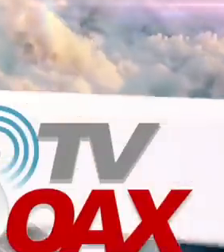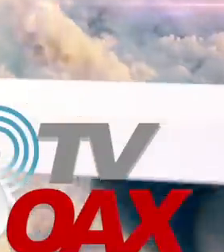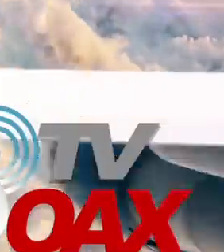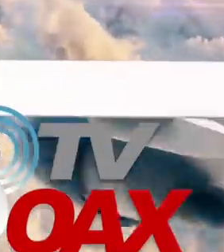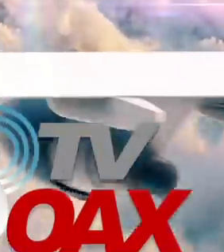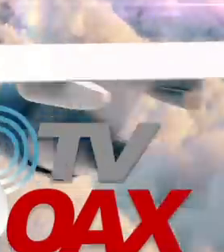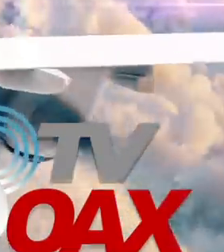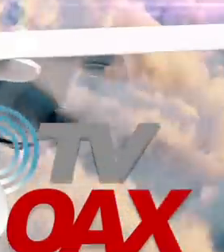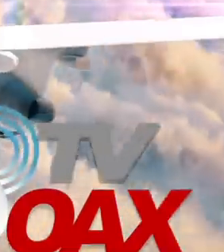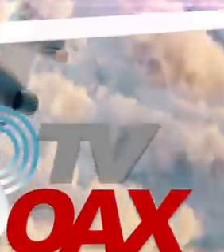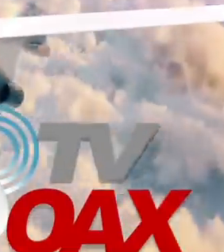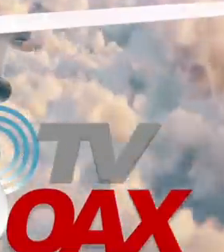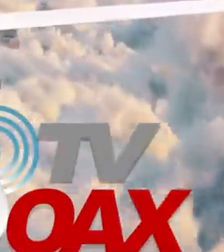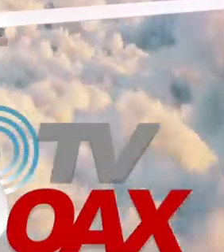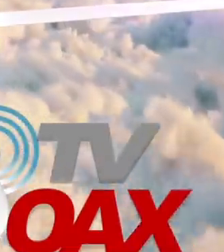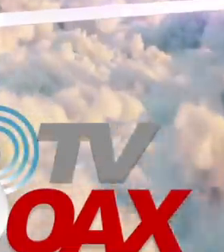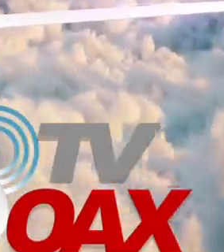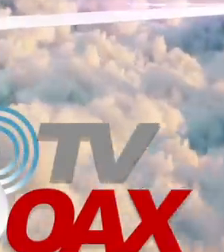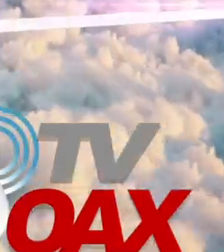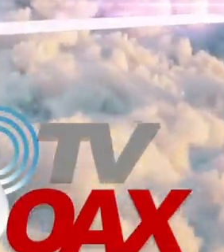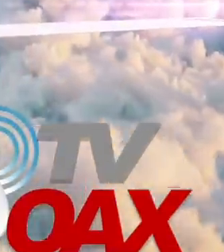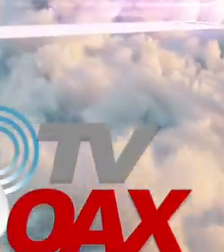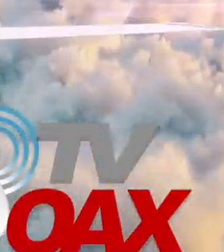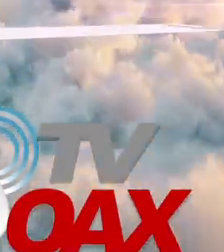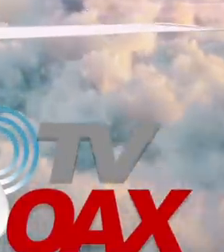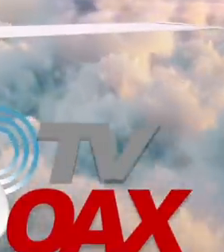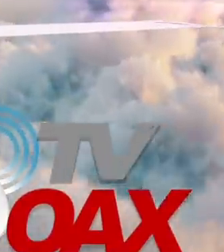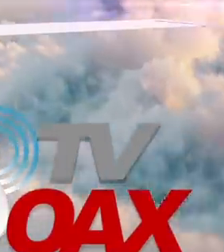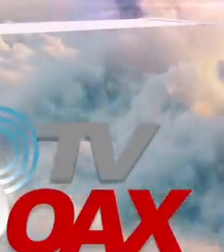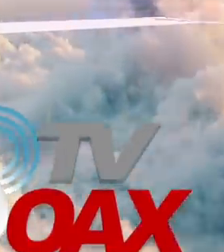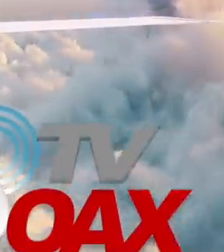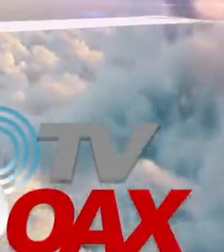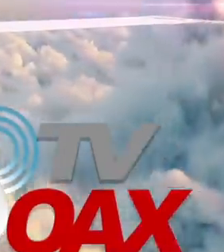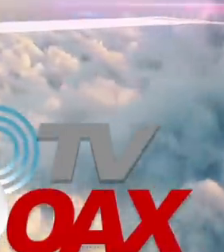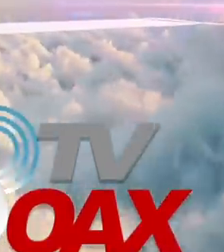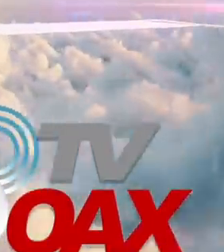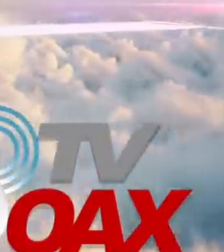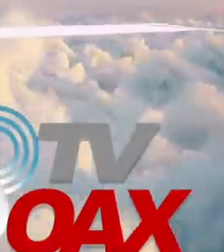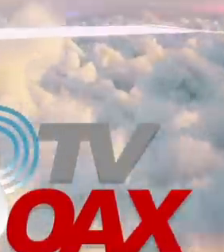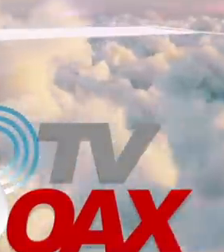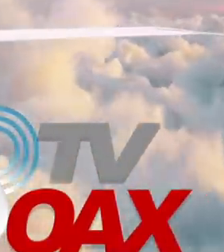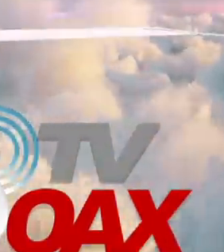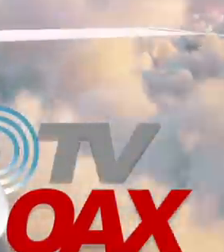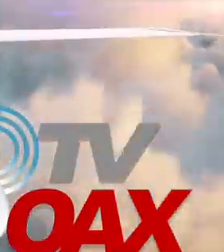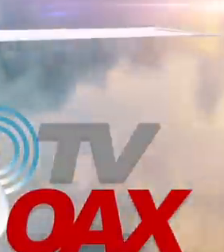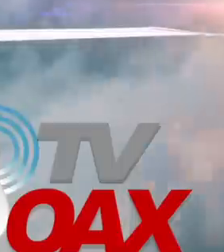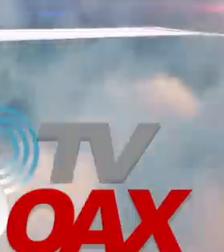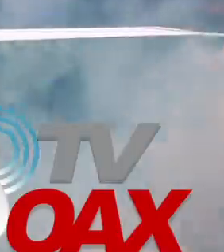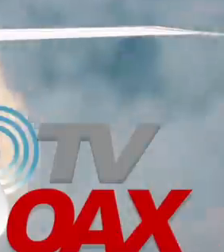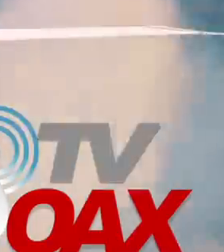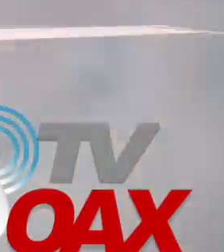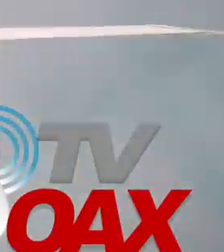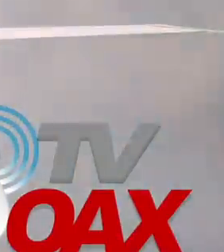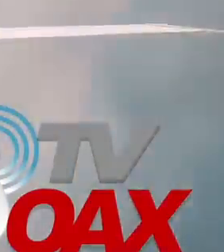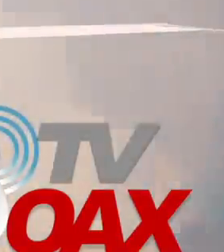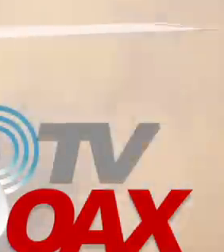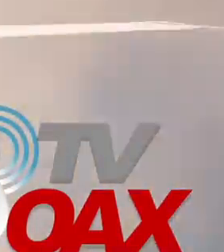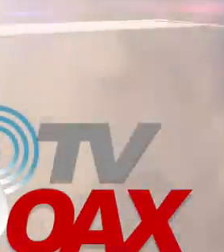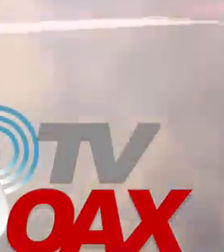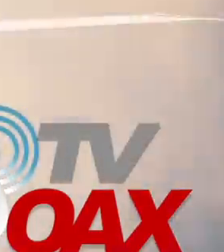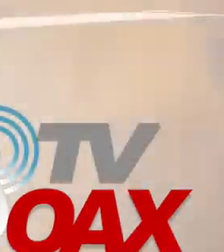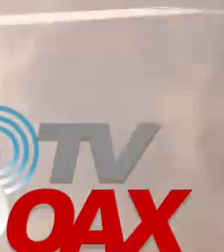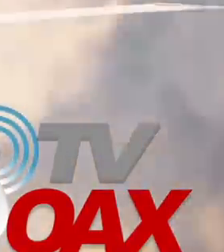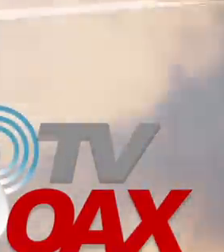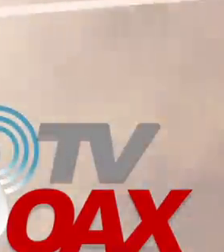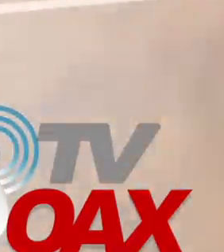precio mucho más económicas que las que se ofrecen actualmente con las aerolíneas privadas. El presidente